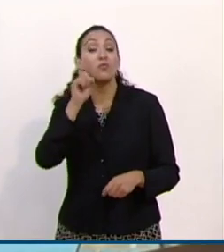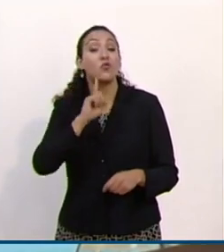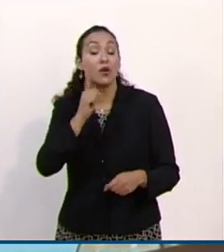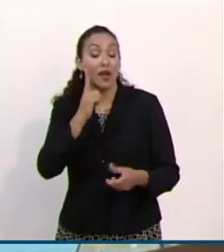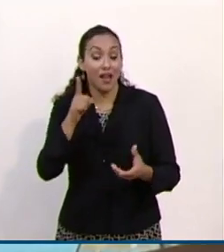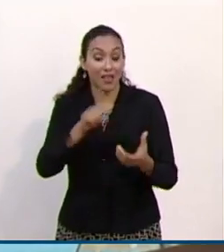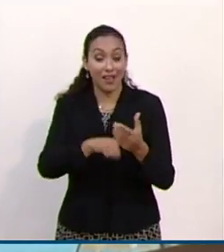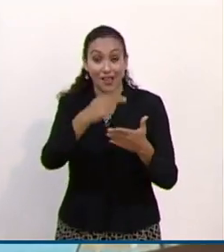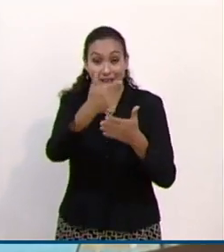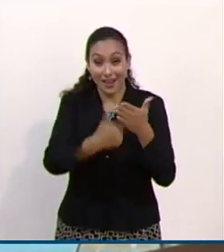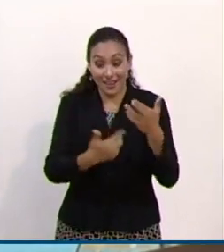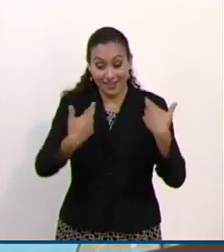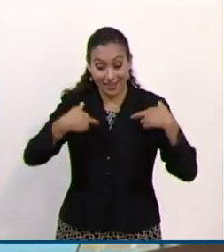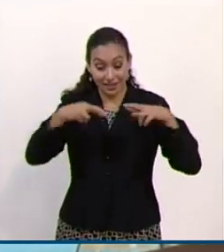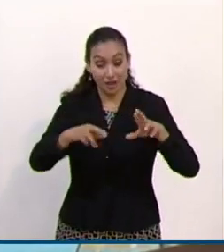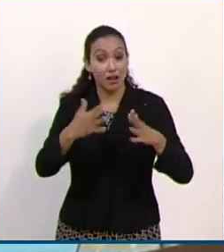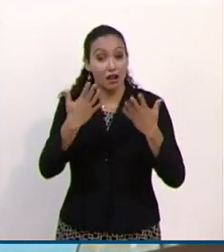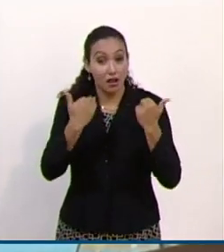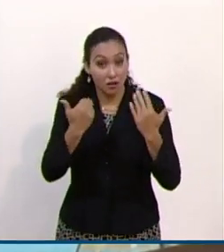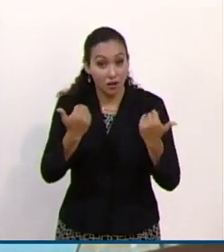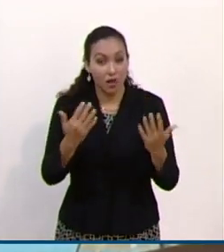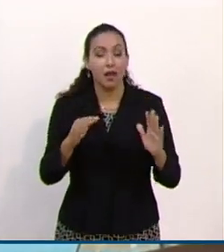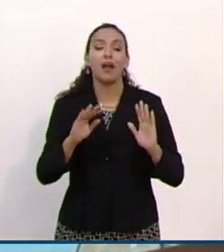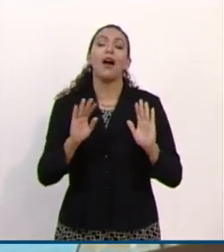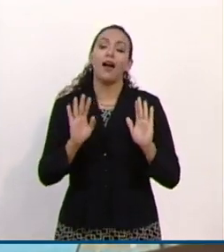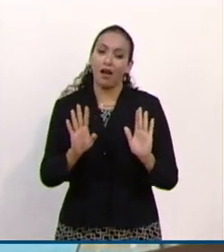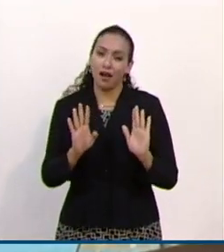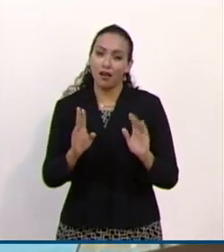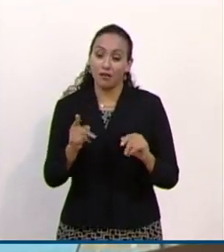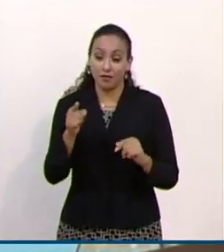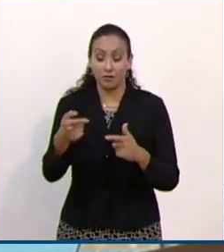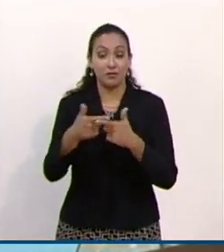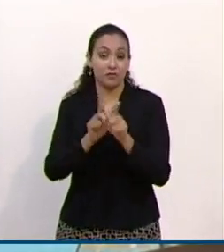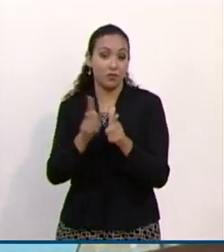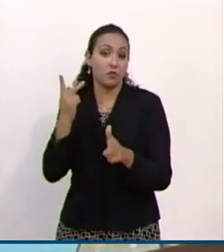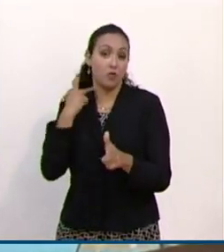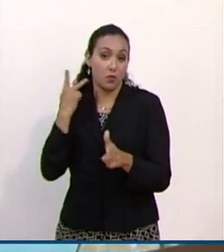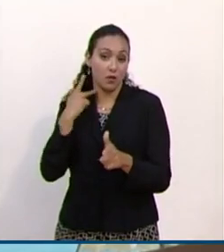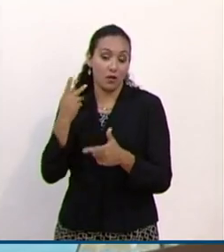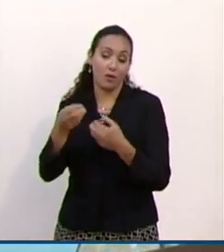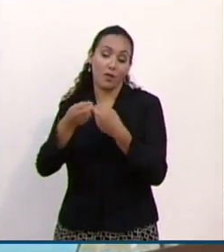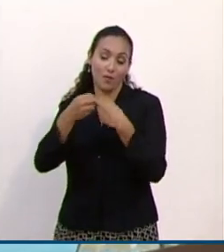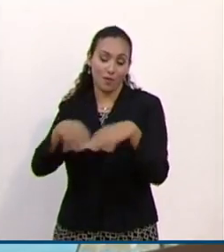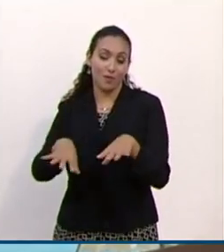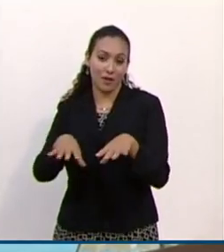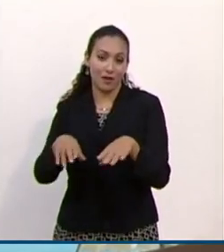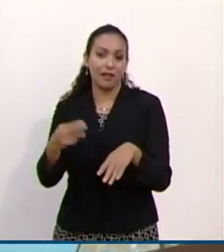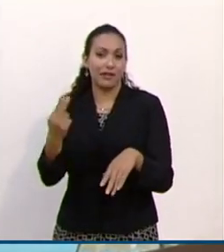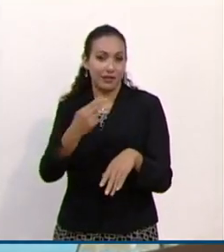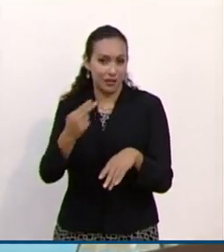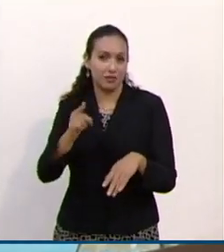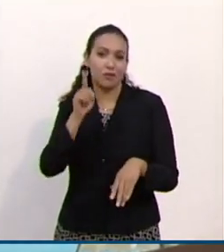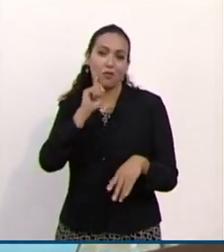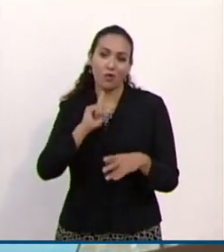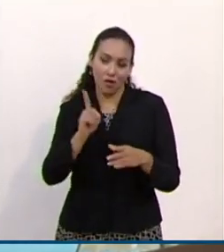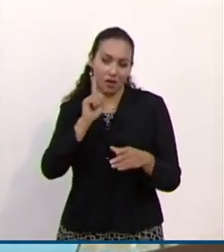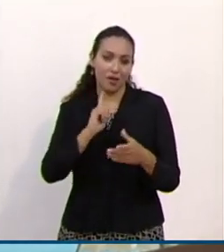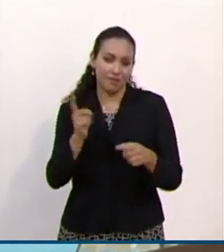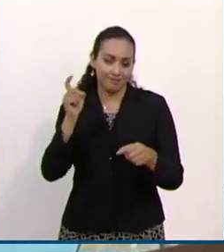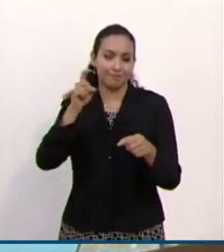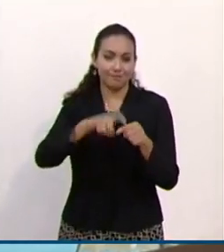las listas de representación proporcional, dicho partido perdería los escaños de mujeres y estos